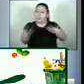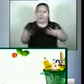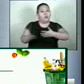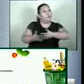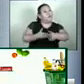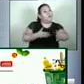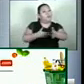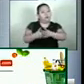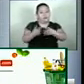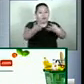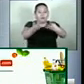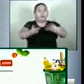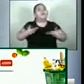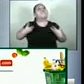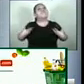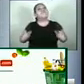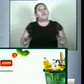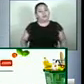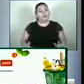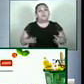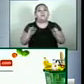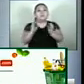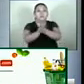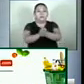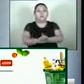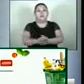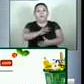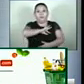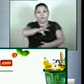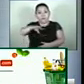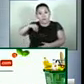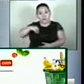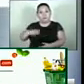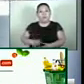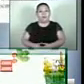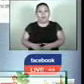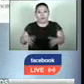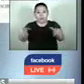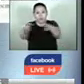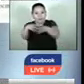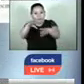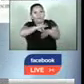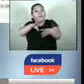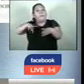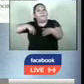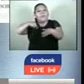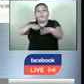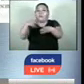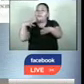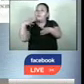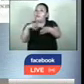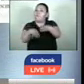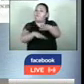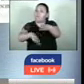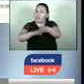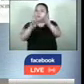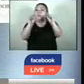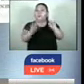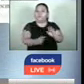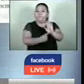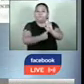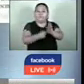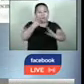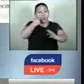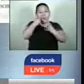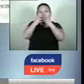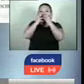alguna, tiene derecho a una familia. La familia es la base de la sociedad y tendrá el reconocimiento y la